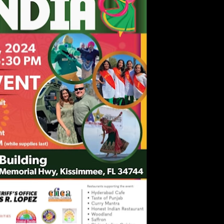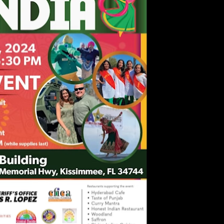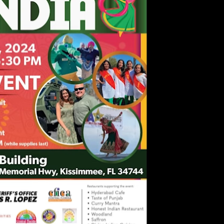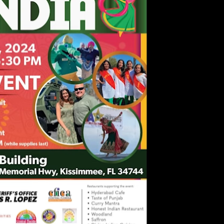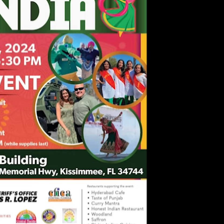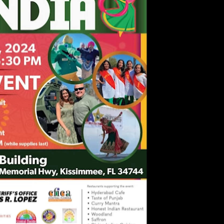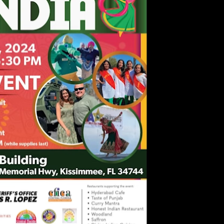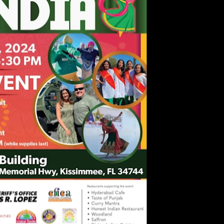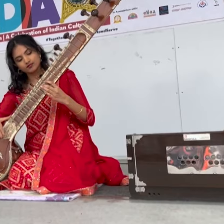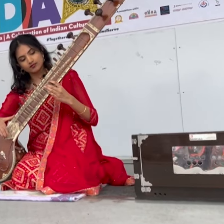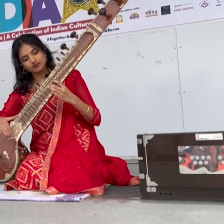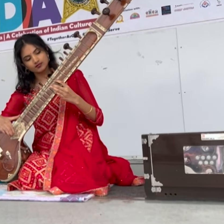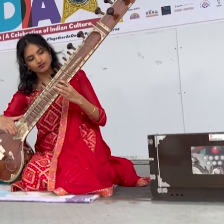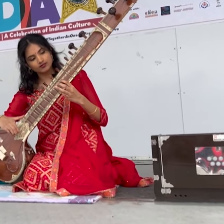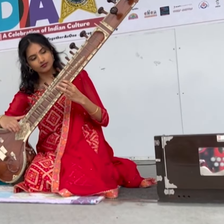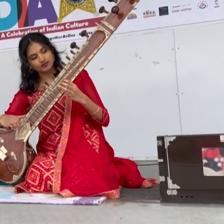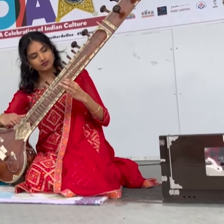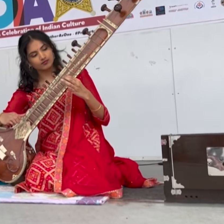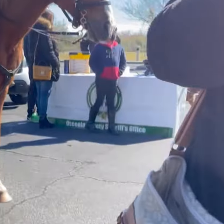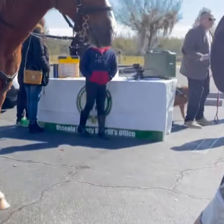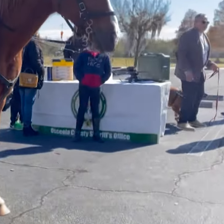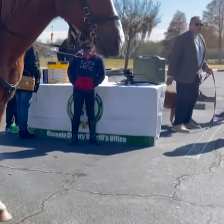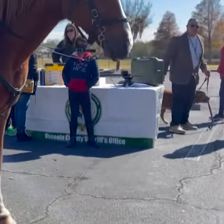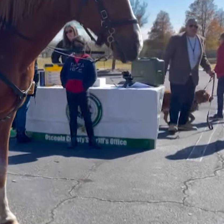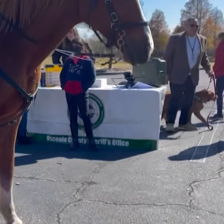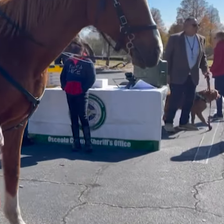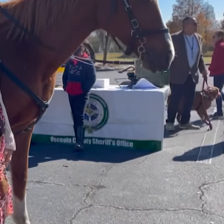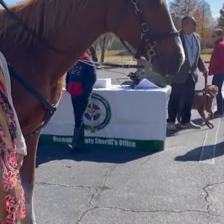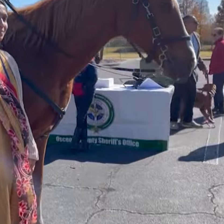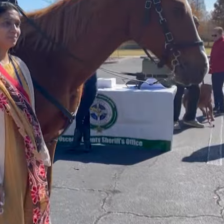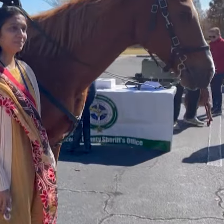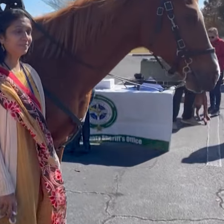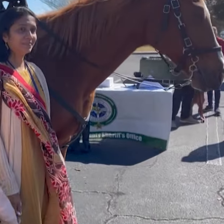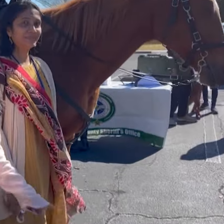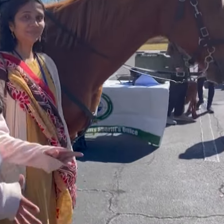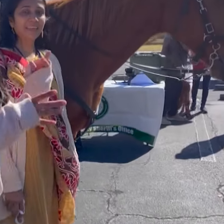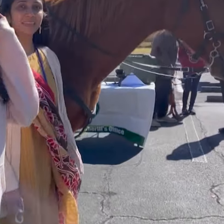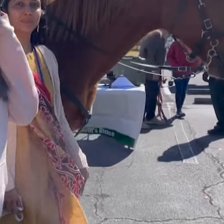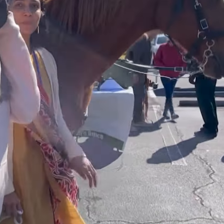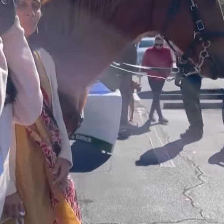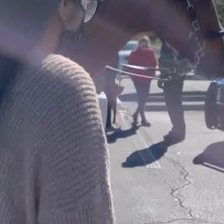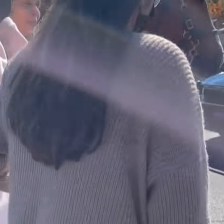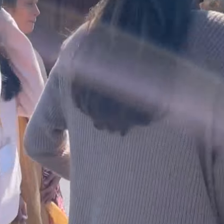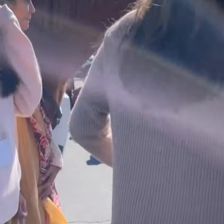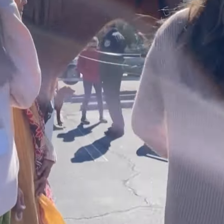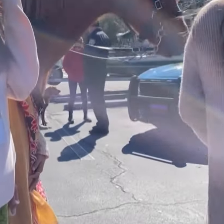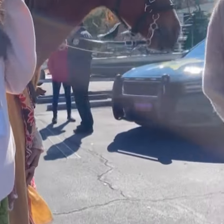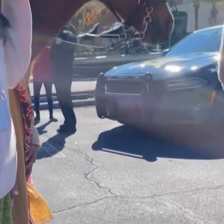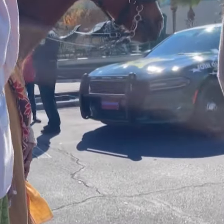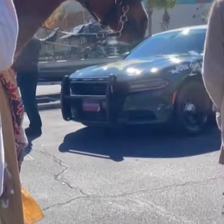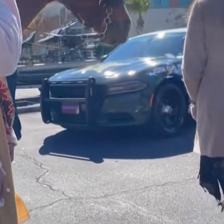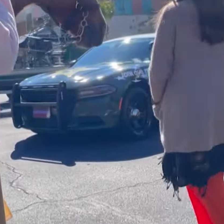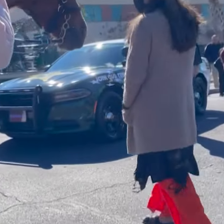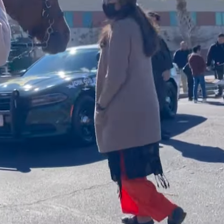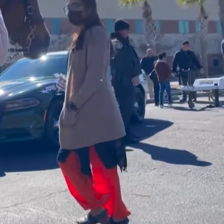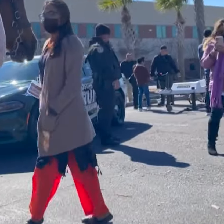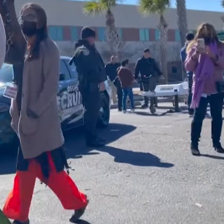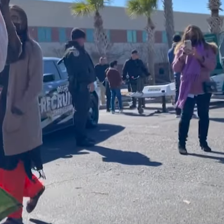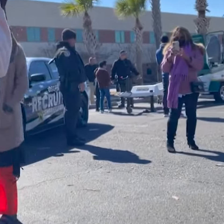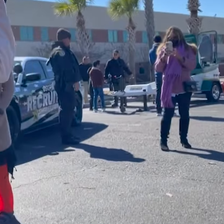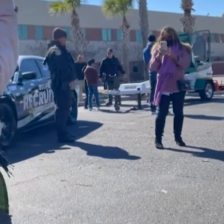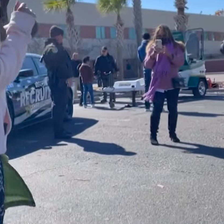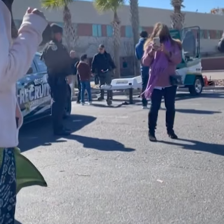a las 12:30 Así que usted dígale a sus amigos y familias que viven acá en el municipio 79 que vengan a nuestra casita y que